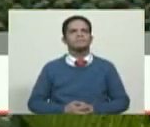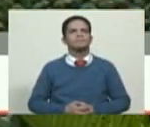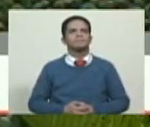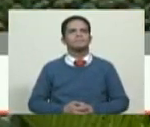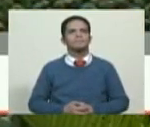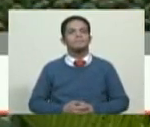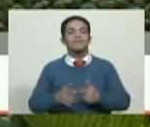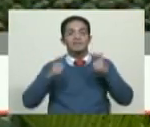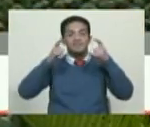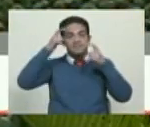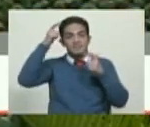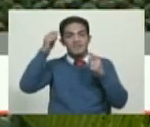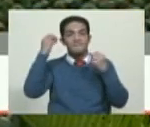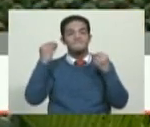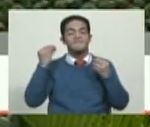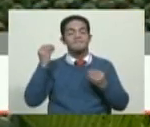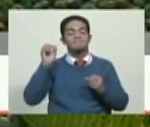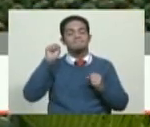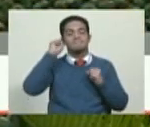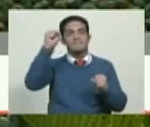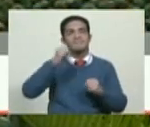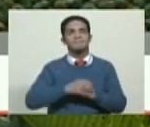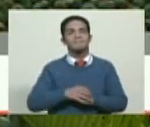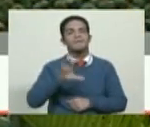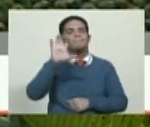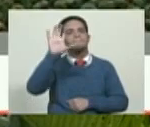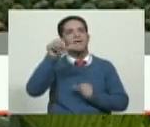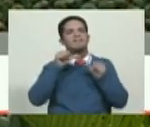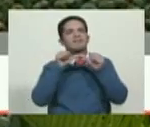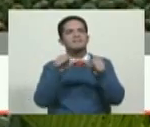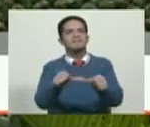Chávez vive, la patria sigue,